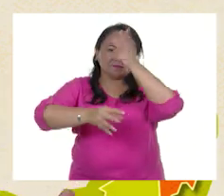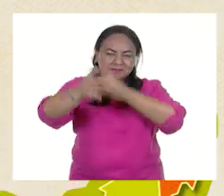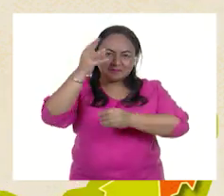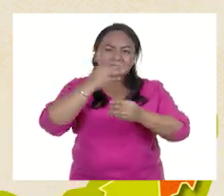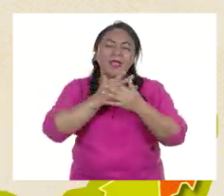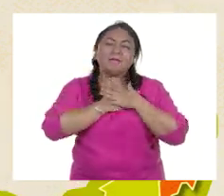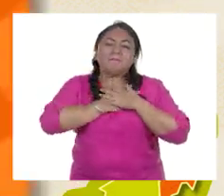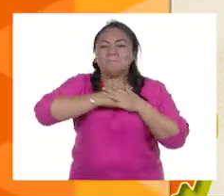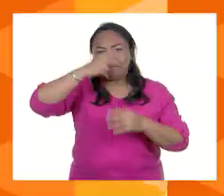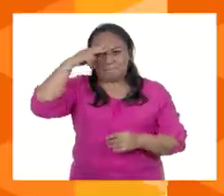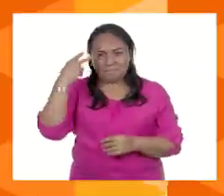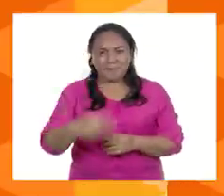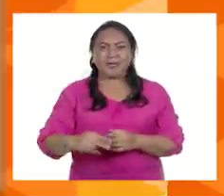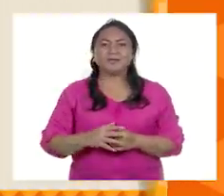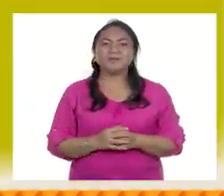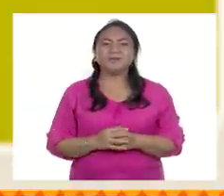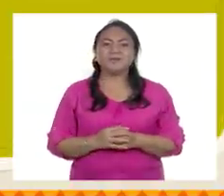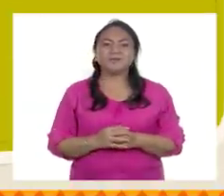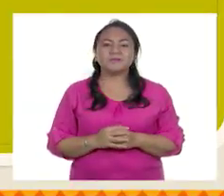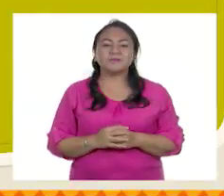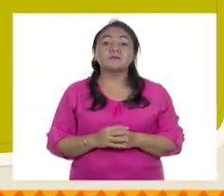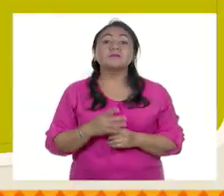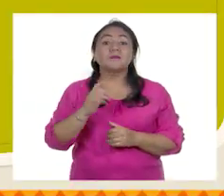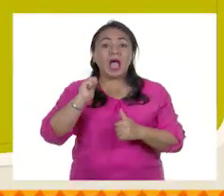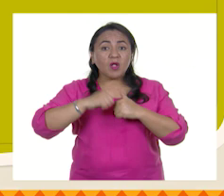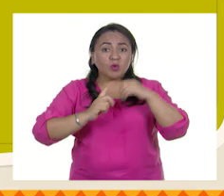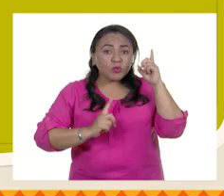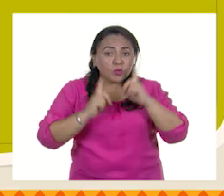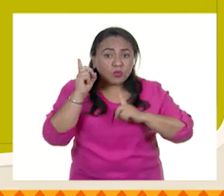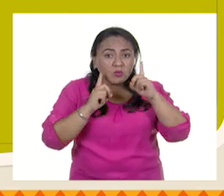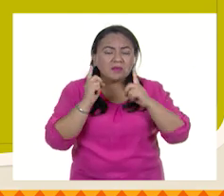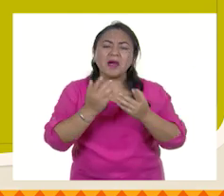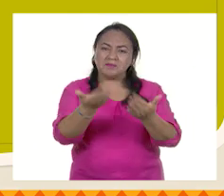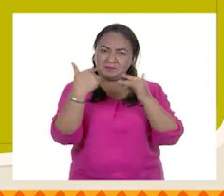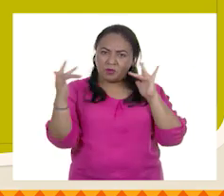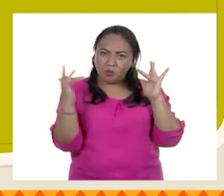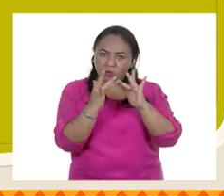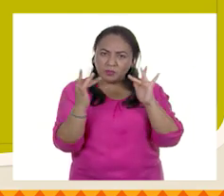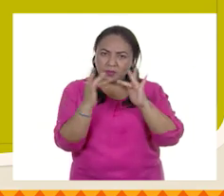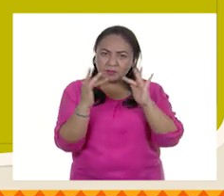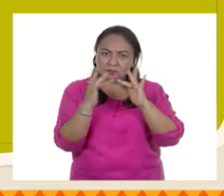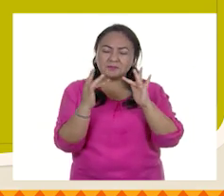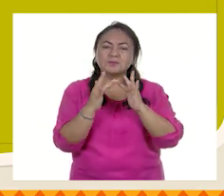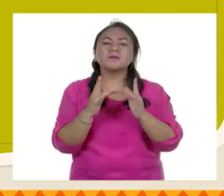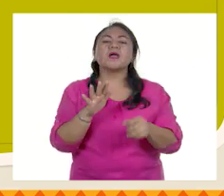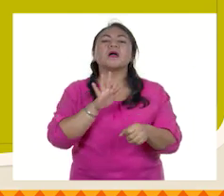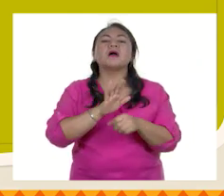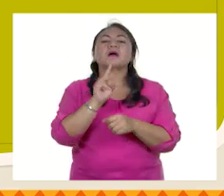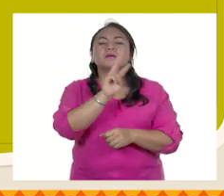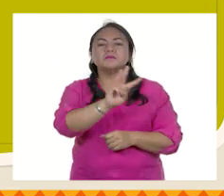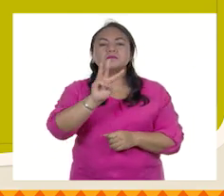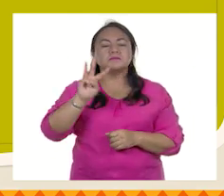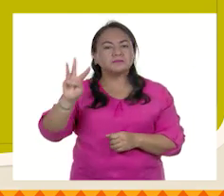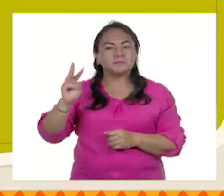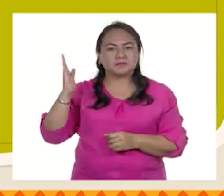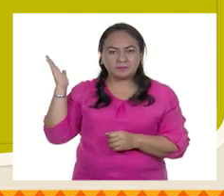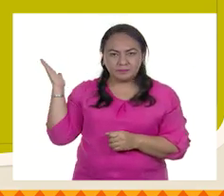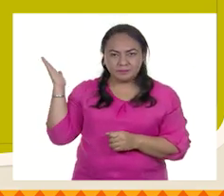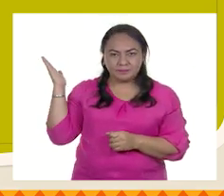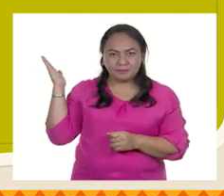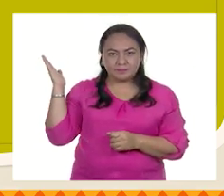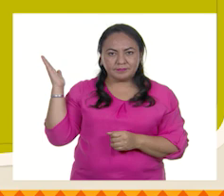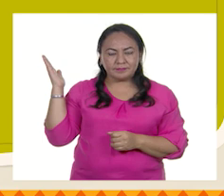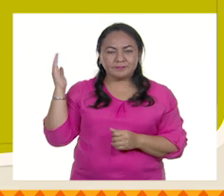amar a México. Si tienes alguna duda, contáctanos. Página web cep.gov.mx.